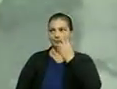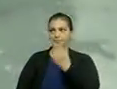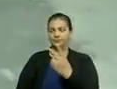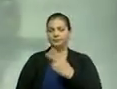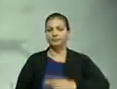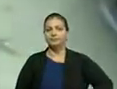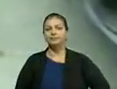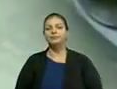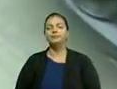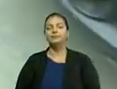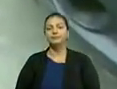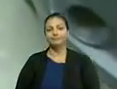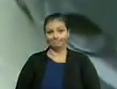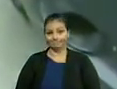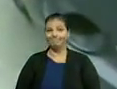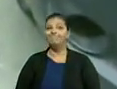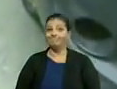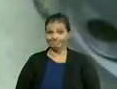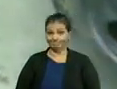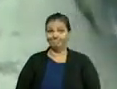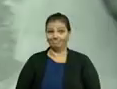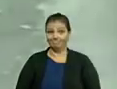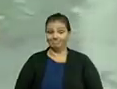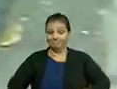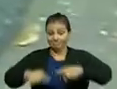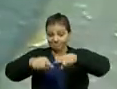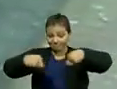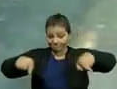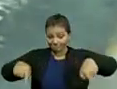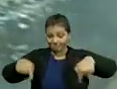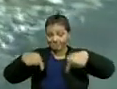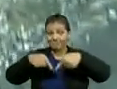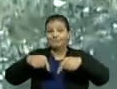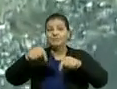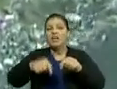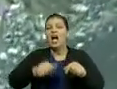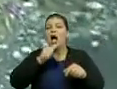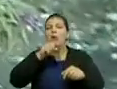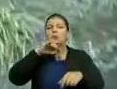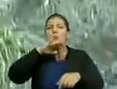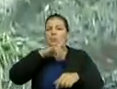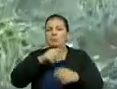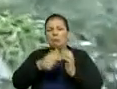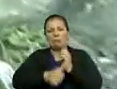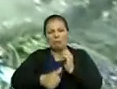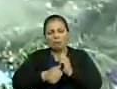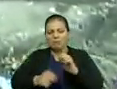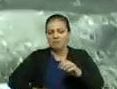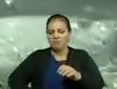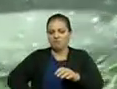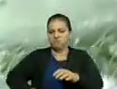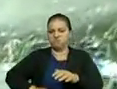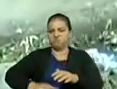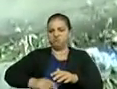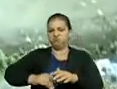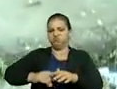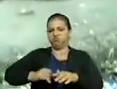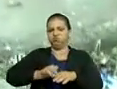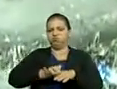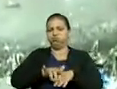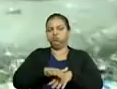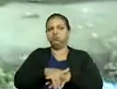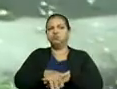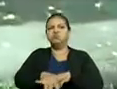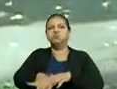aquí está la parte verídica de una de los focos infecciosos que están saliendo. De esta alcantarilla que ustedes ven